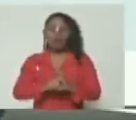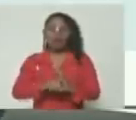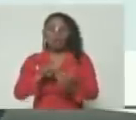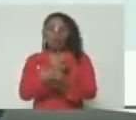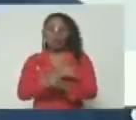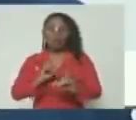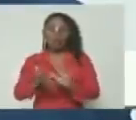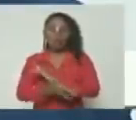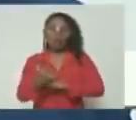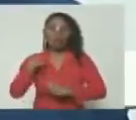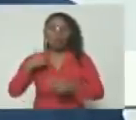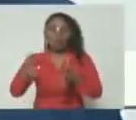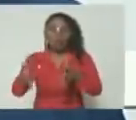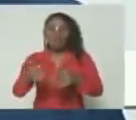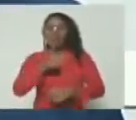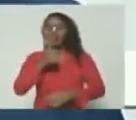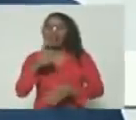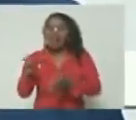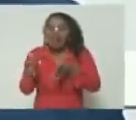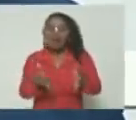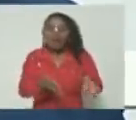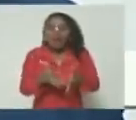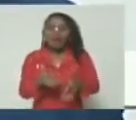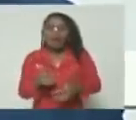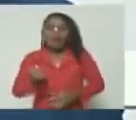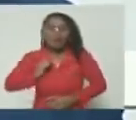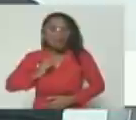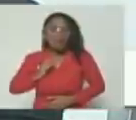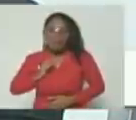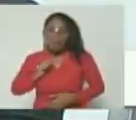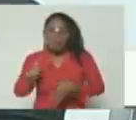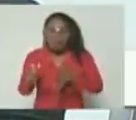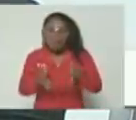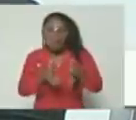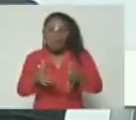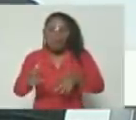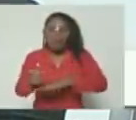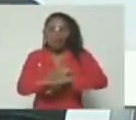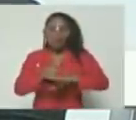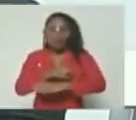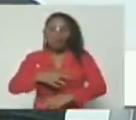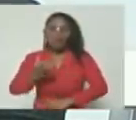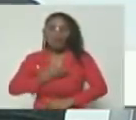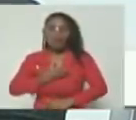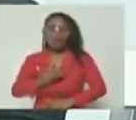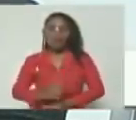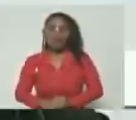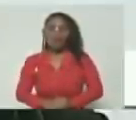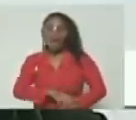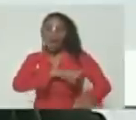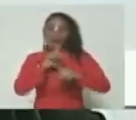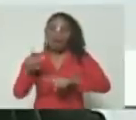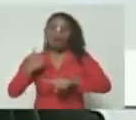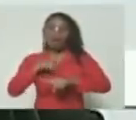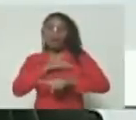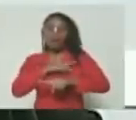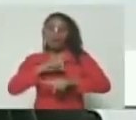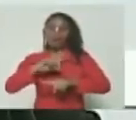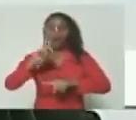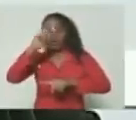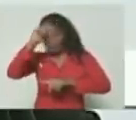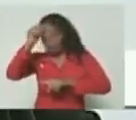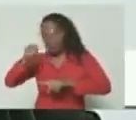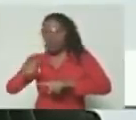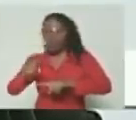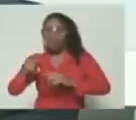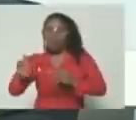que gane con quien gane, gane quien gane, gobernaciones y alcaldías. Ahí estaremos nosotros reconociendo